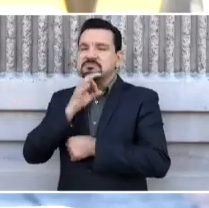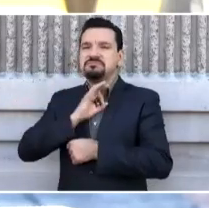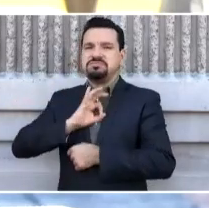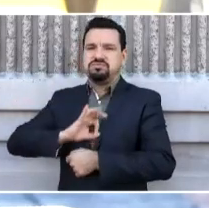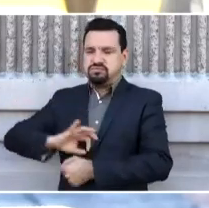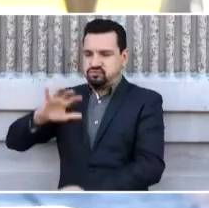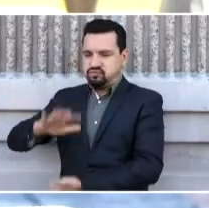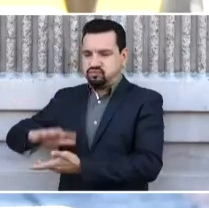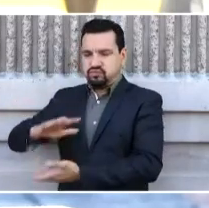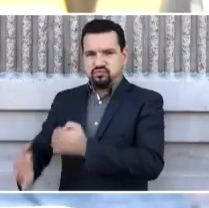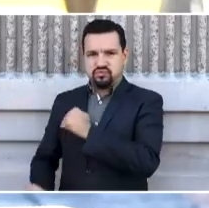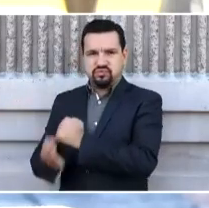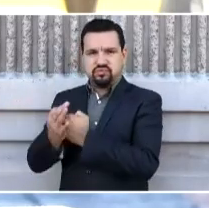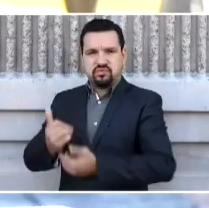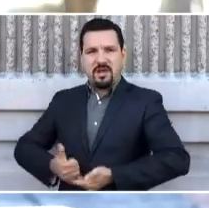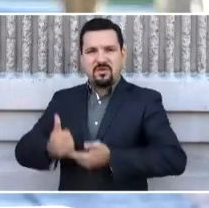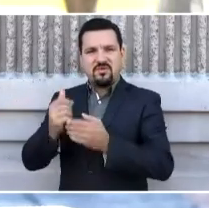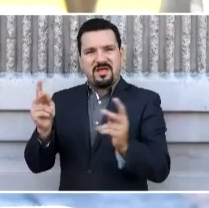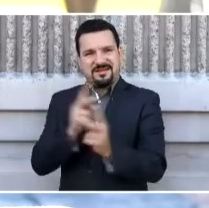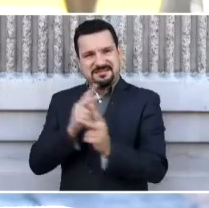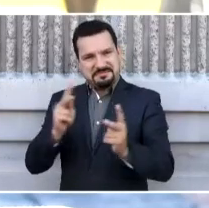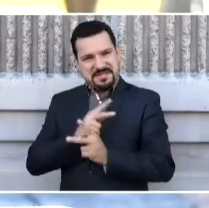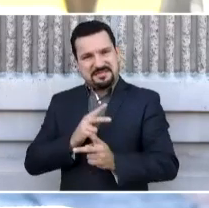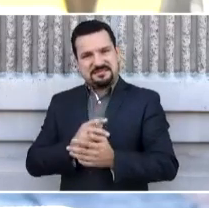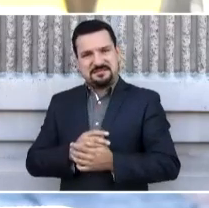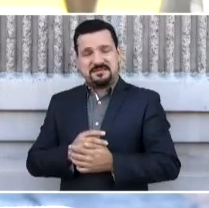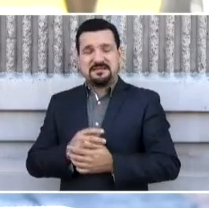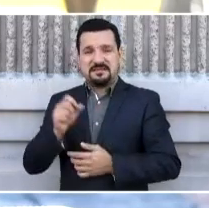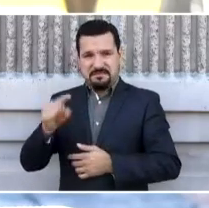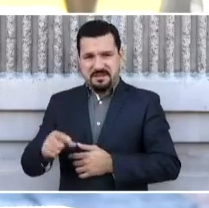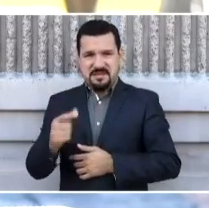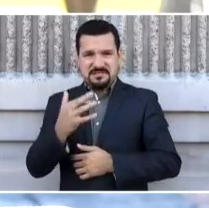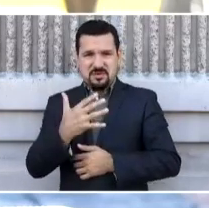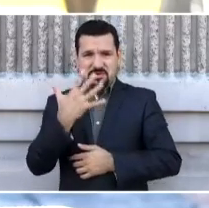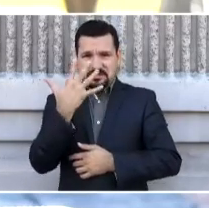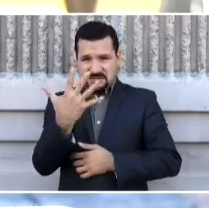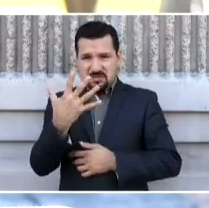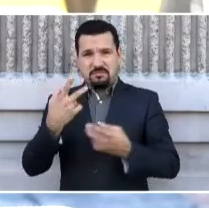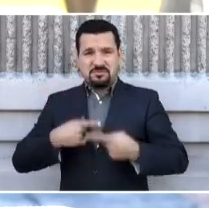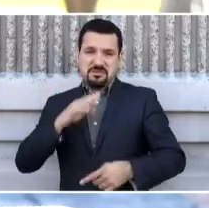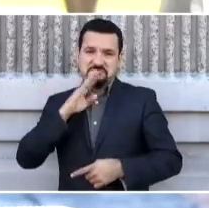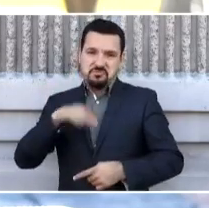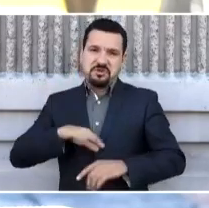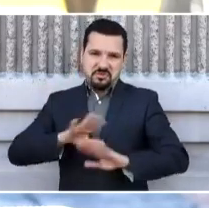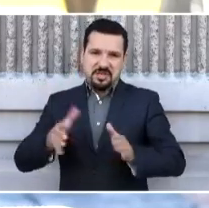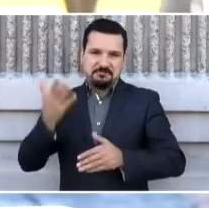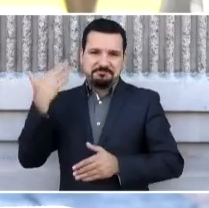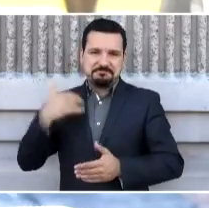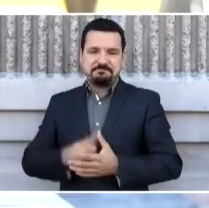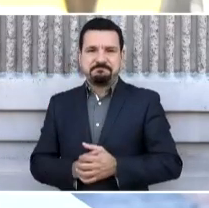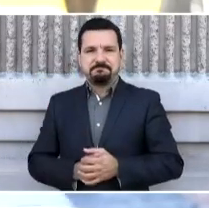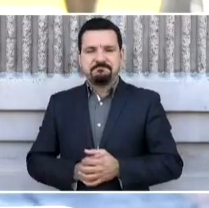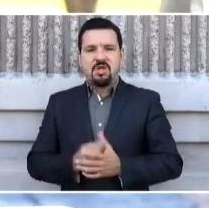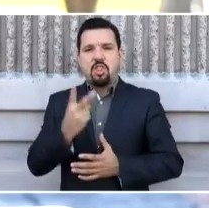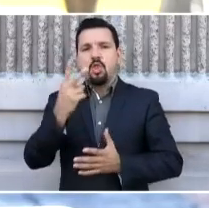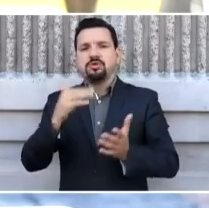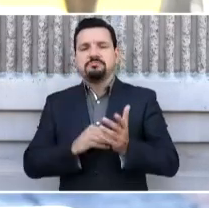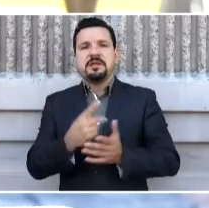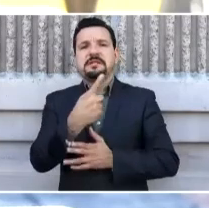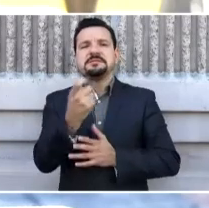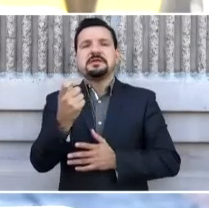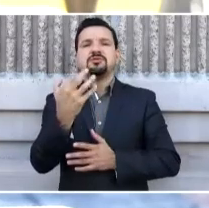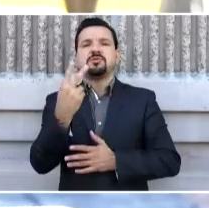ventilación mecánica invasiva, así como las 55 defunciones. Tenemos 2.132